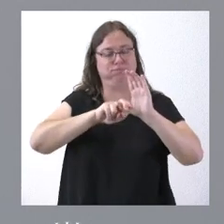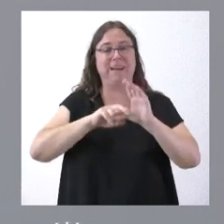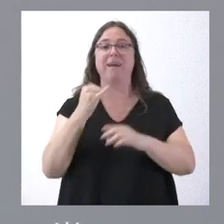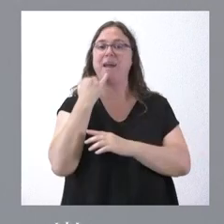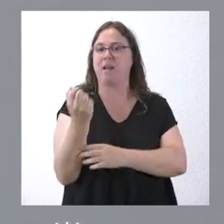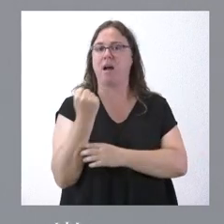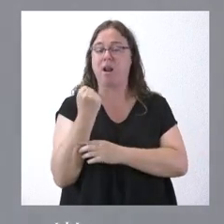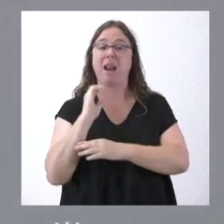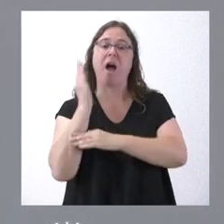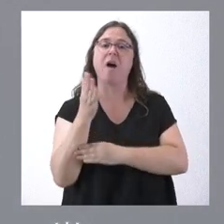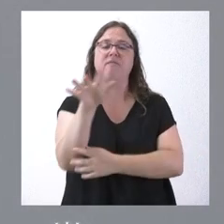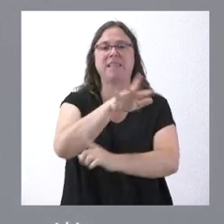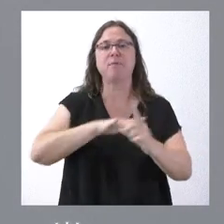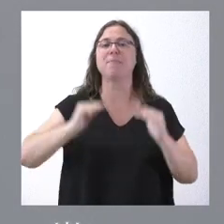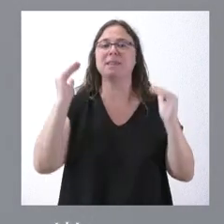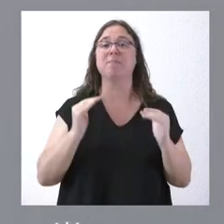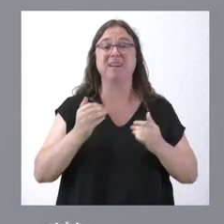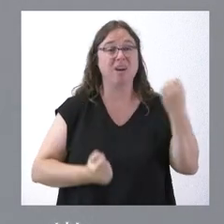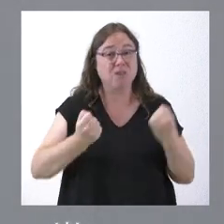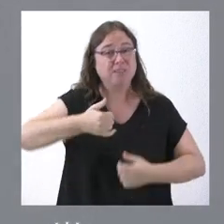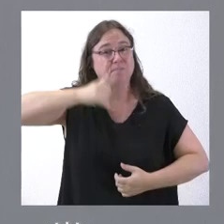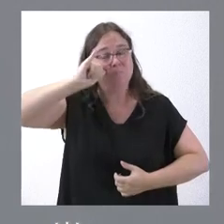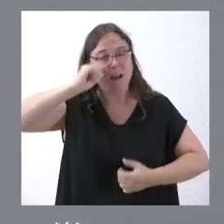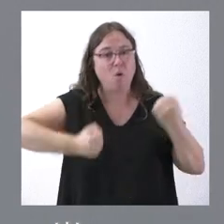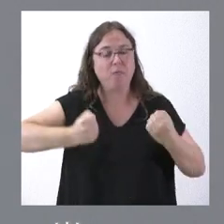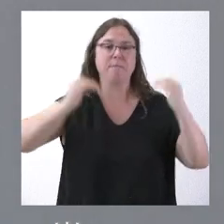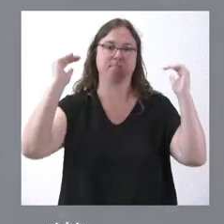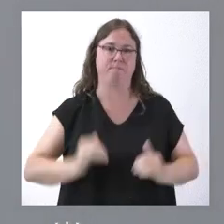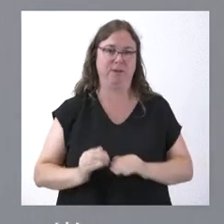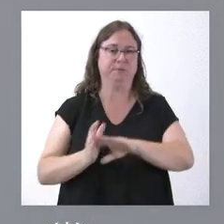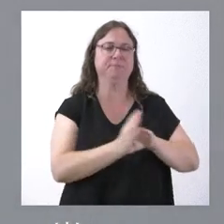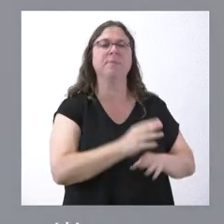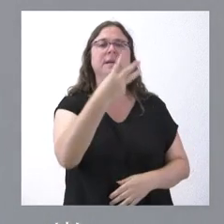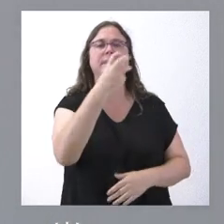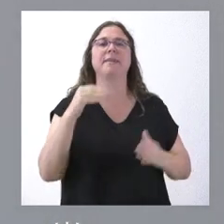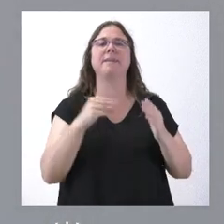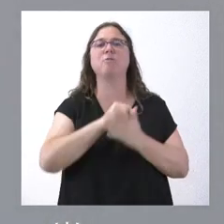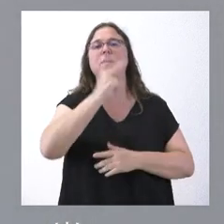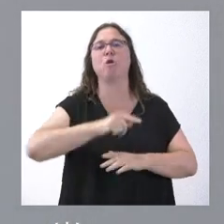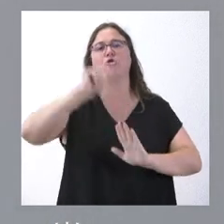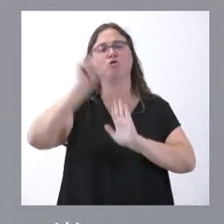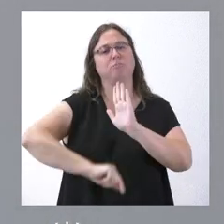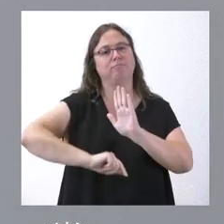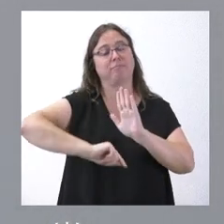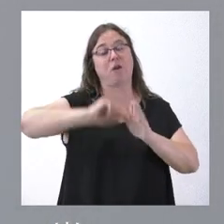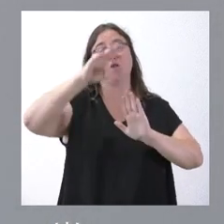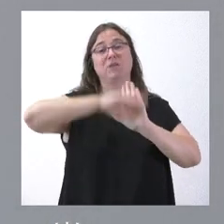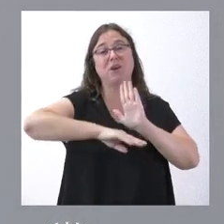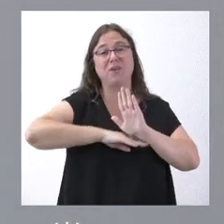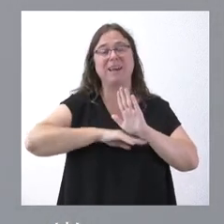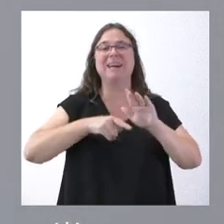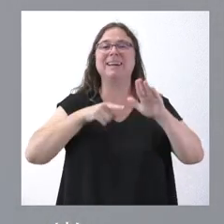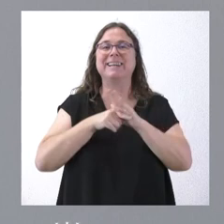ambiente y reducir el riesgo en la conducción. 300.000 euros para contratar un software para la gestión de